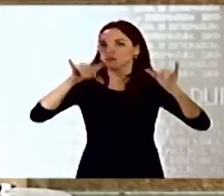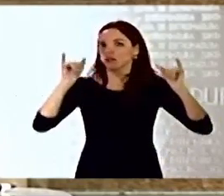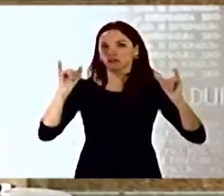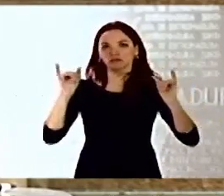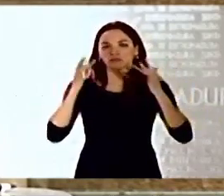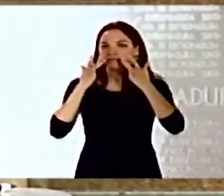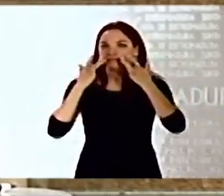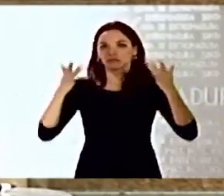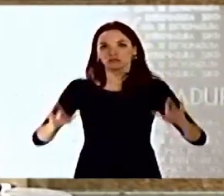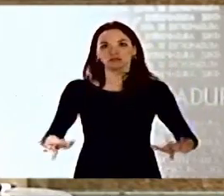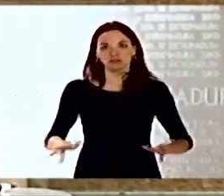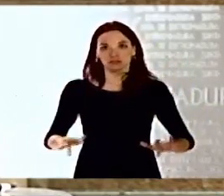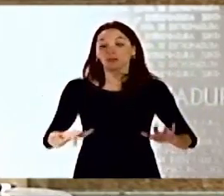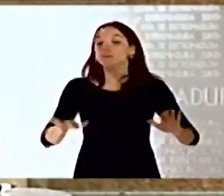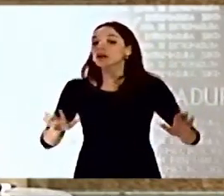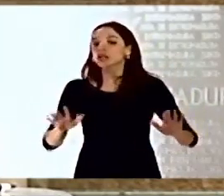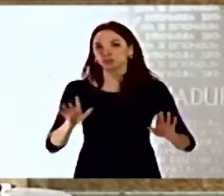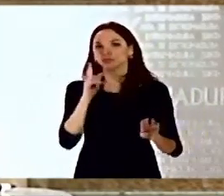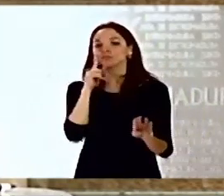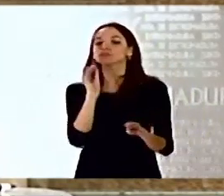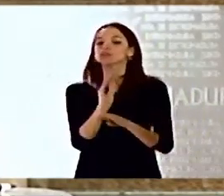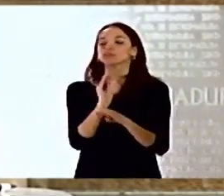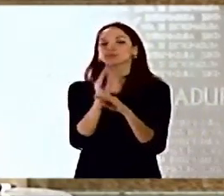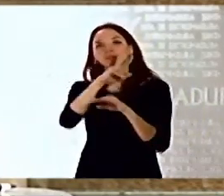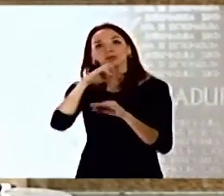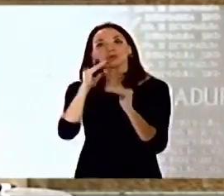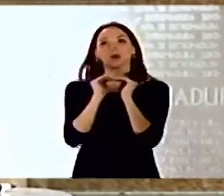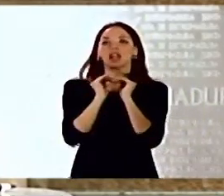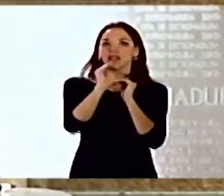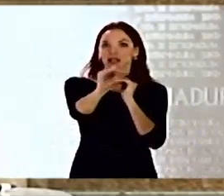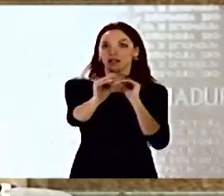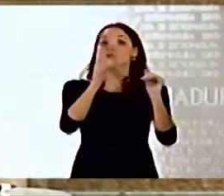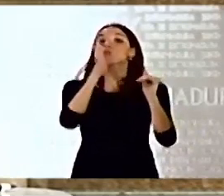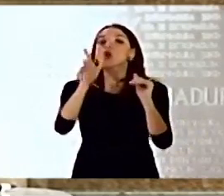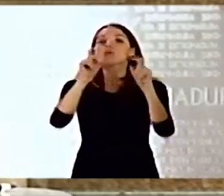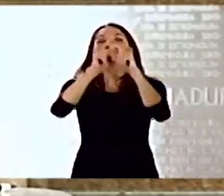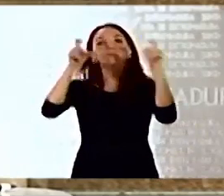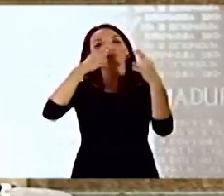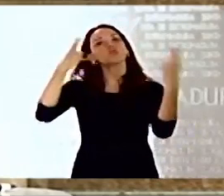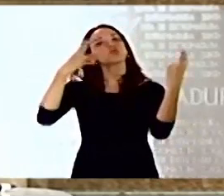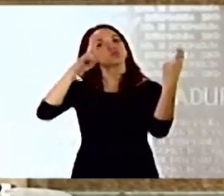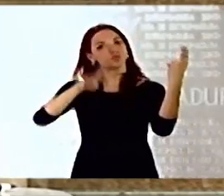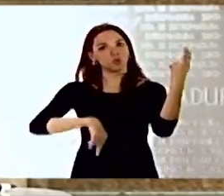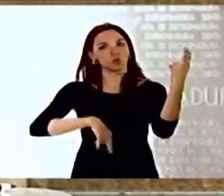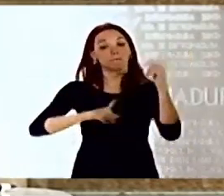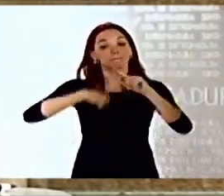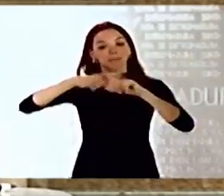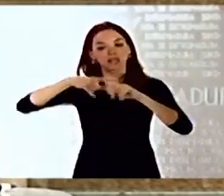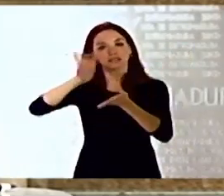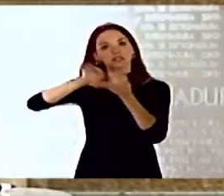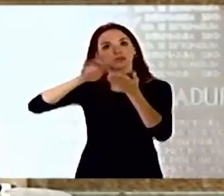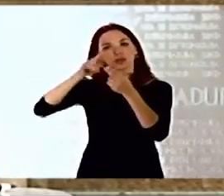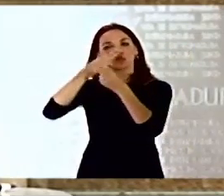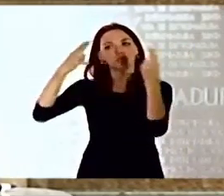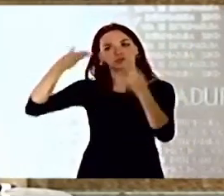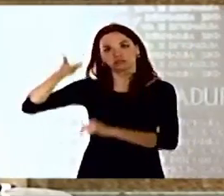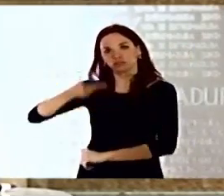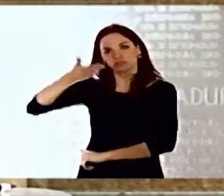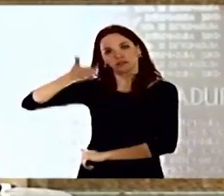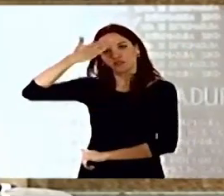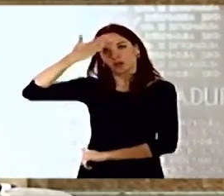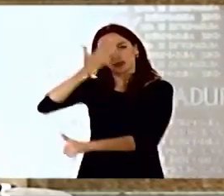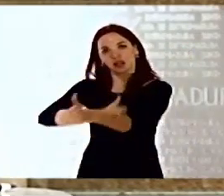está garantizando la viabilidad de una empresa pública y de un servicio público que creemos fundamental